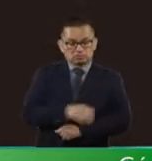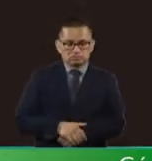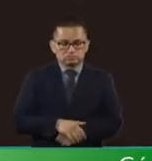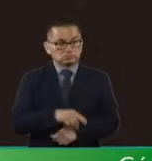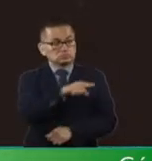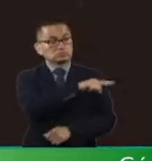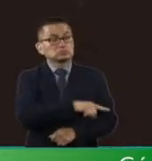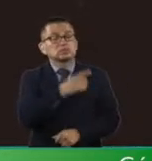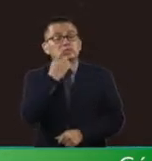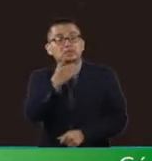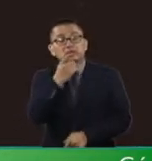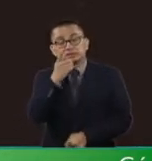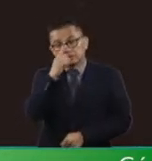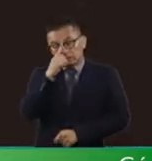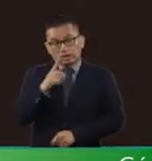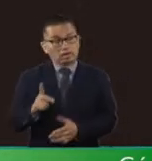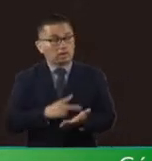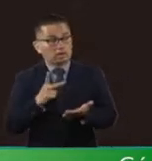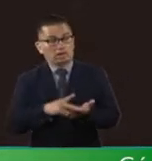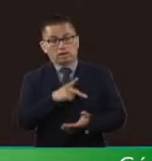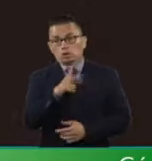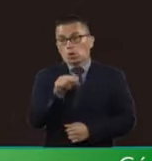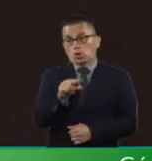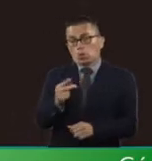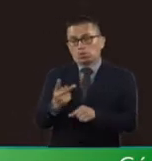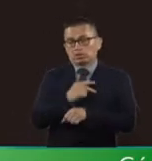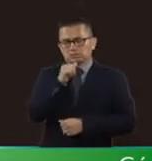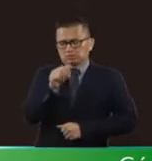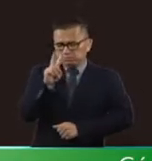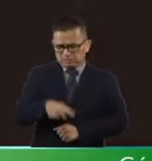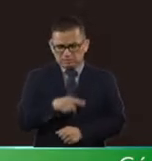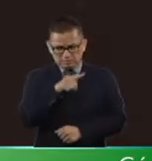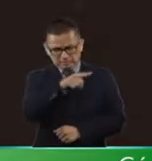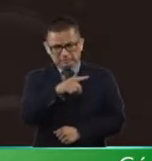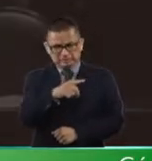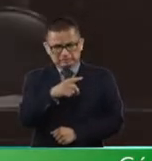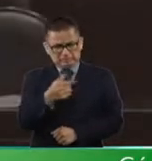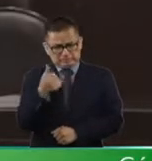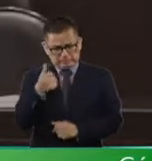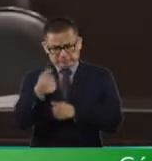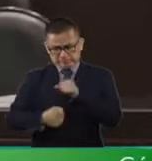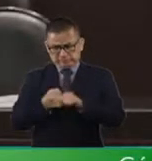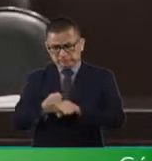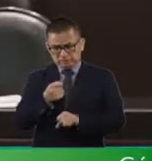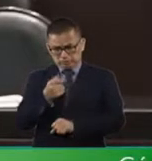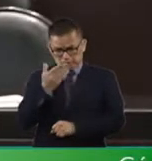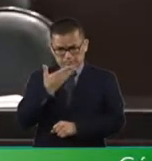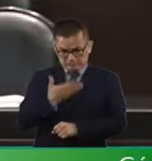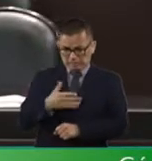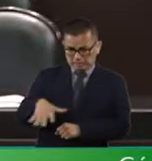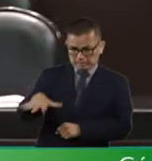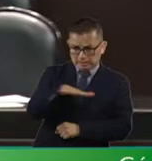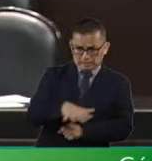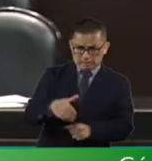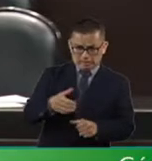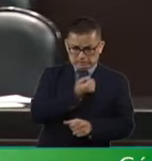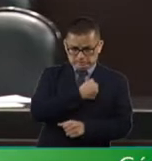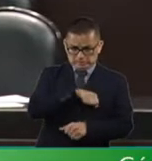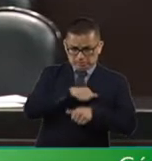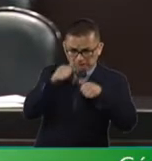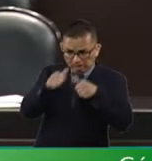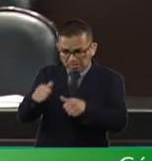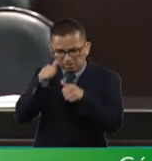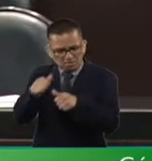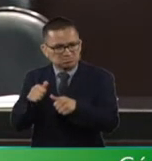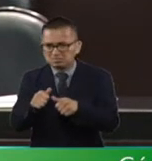insistan en negarlo como si nada hubiera pasado eh Durante este sexenio se desmanteló la salud pública y se engendró una crisis que cobró